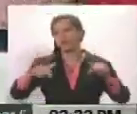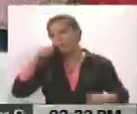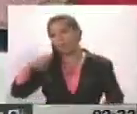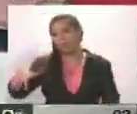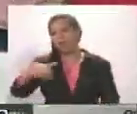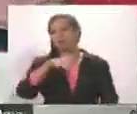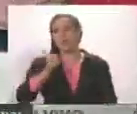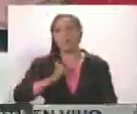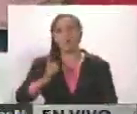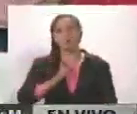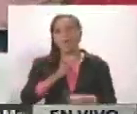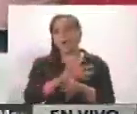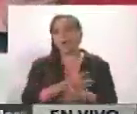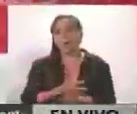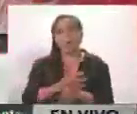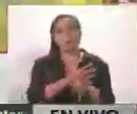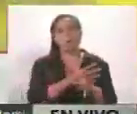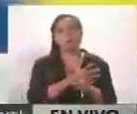que lo dejaste jugando en el mundo.